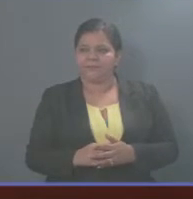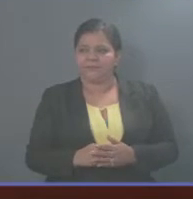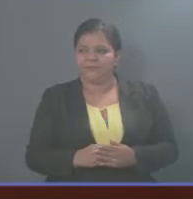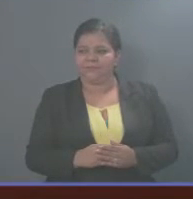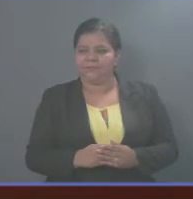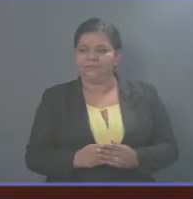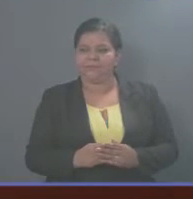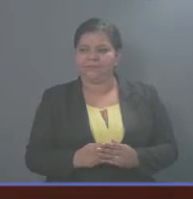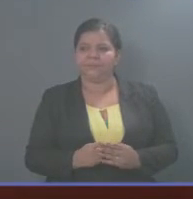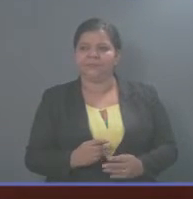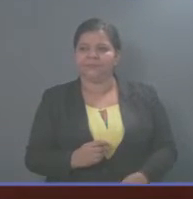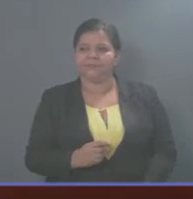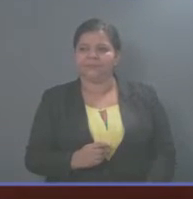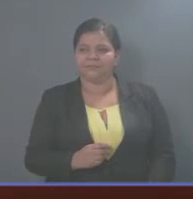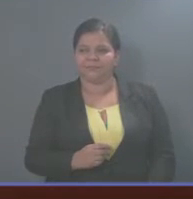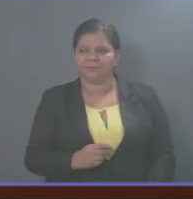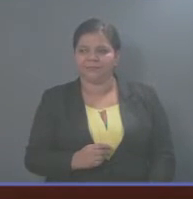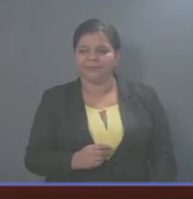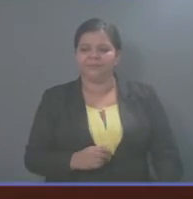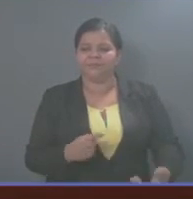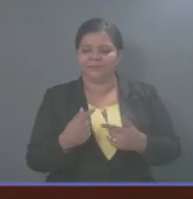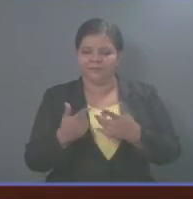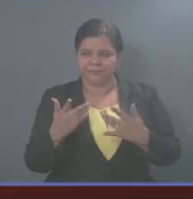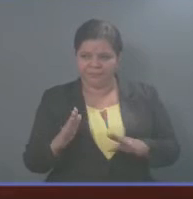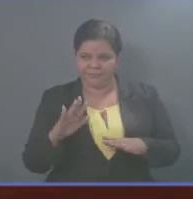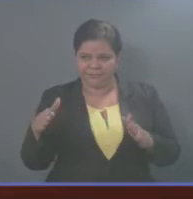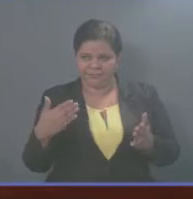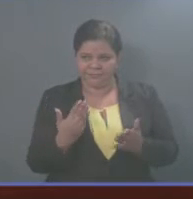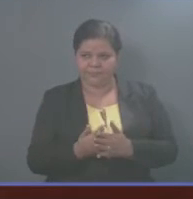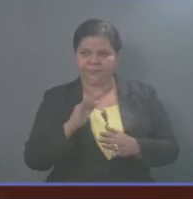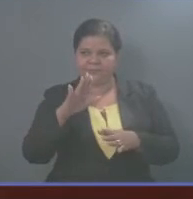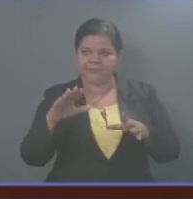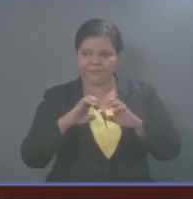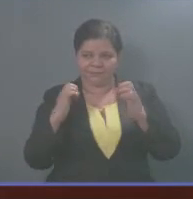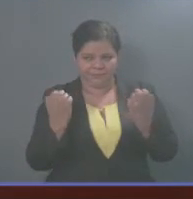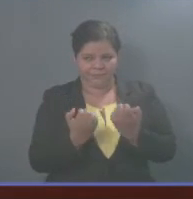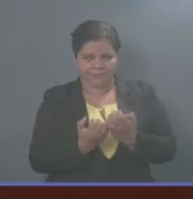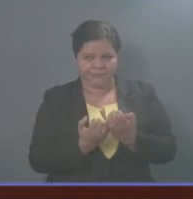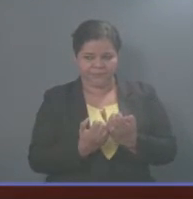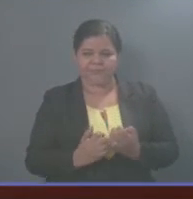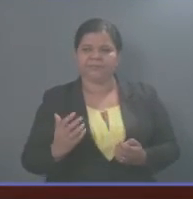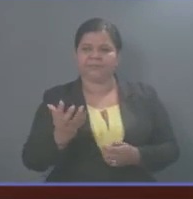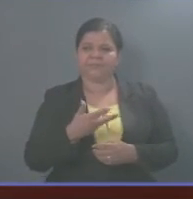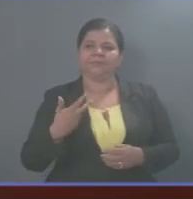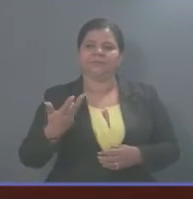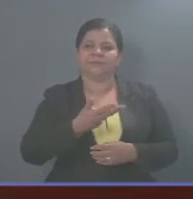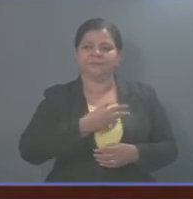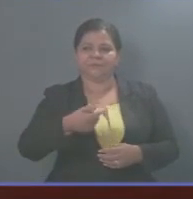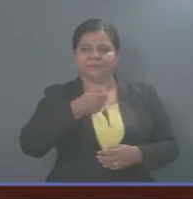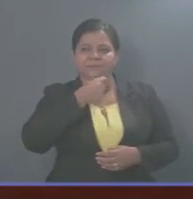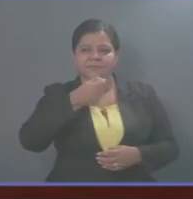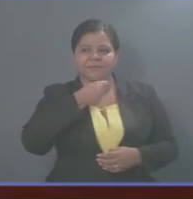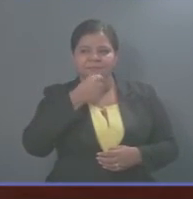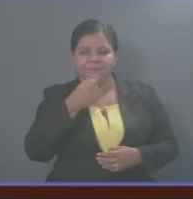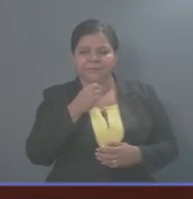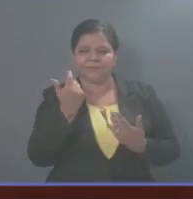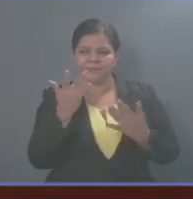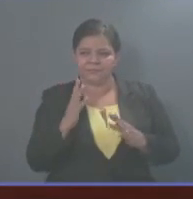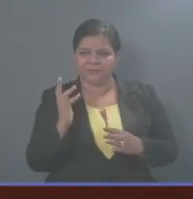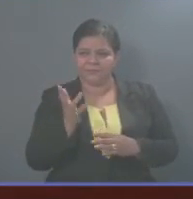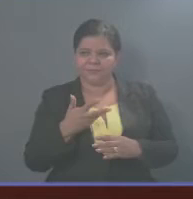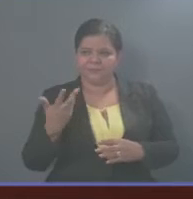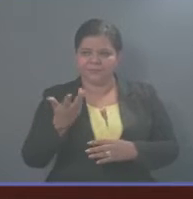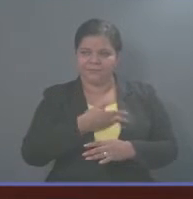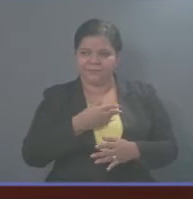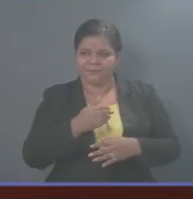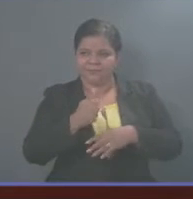CEATE, y su comitiva. Así el informe que se hace del conocimiento